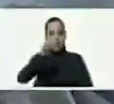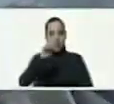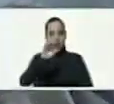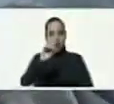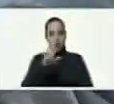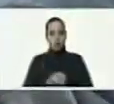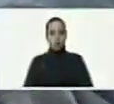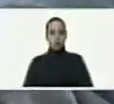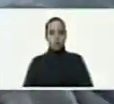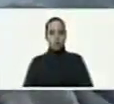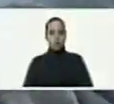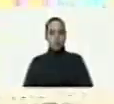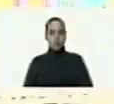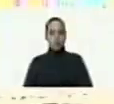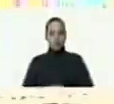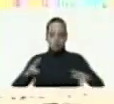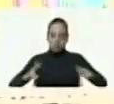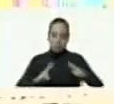me recibió